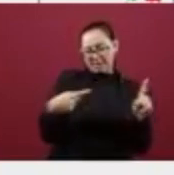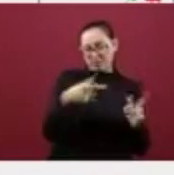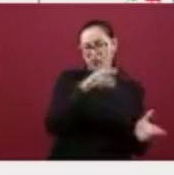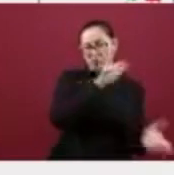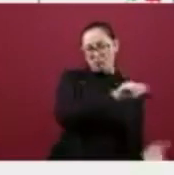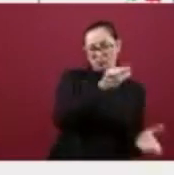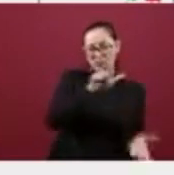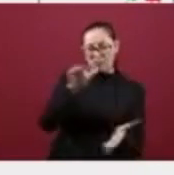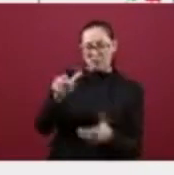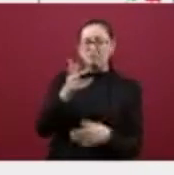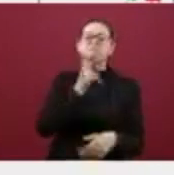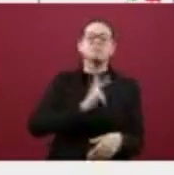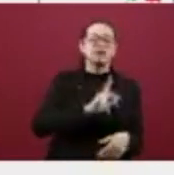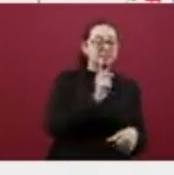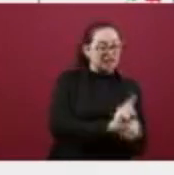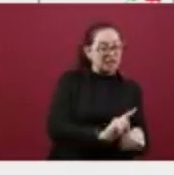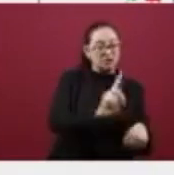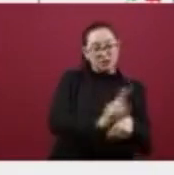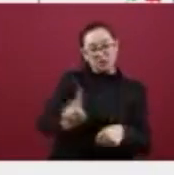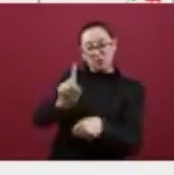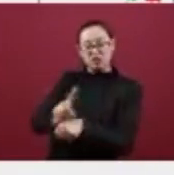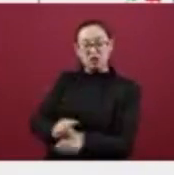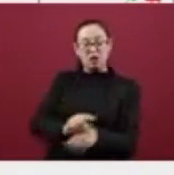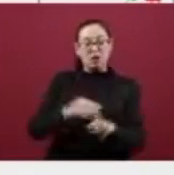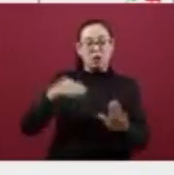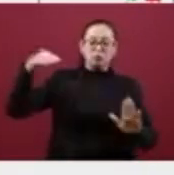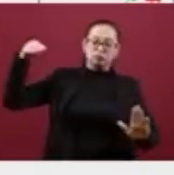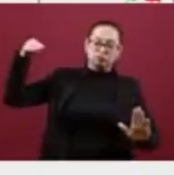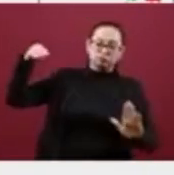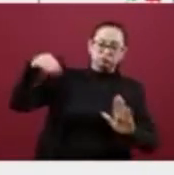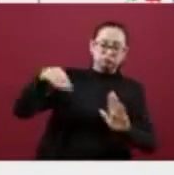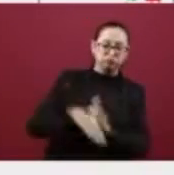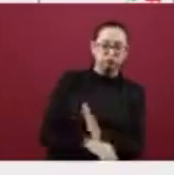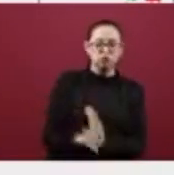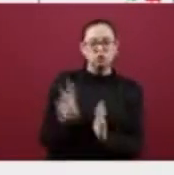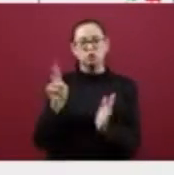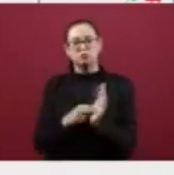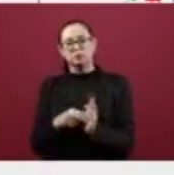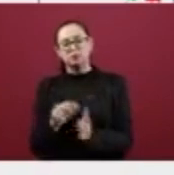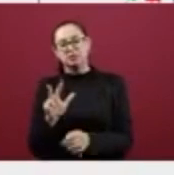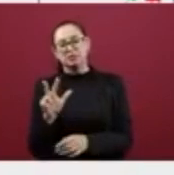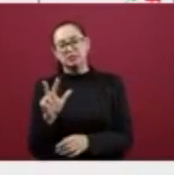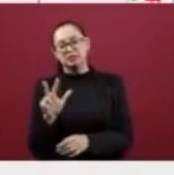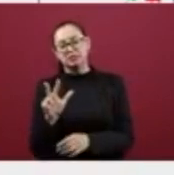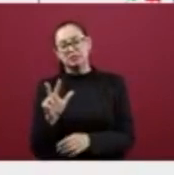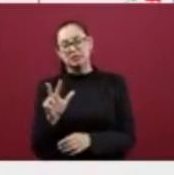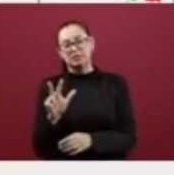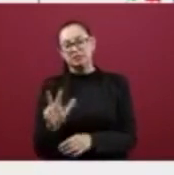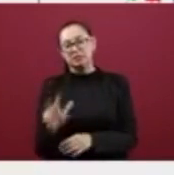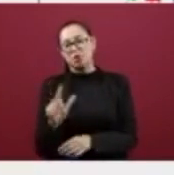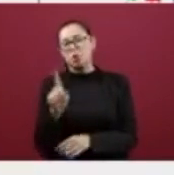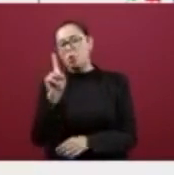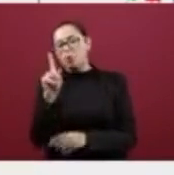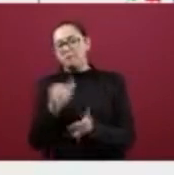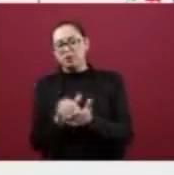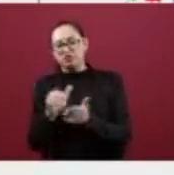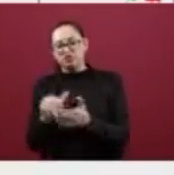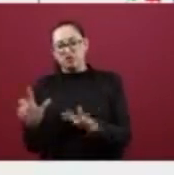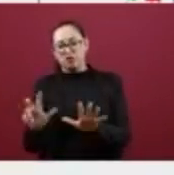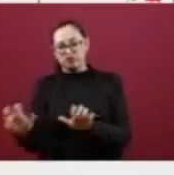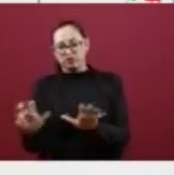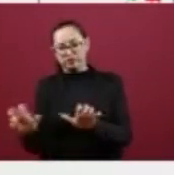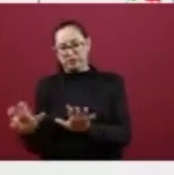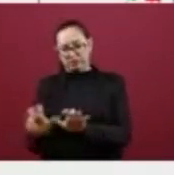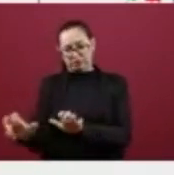diarios, ha caído al 2018 a poco más de 1.800.000. Y la